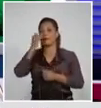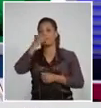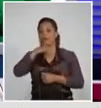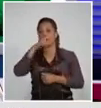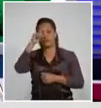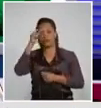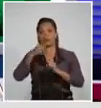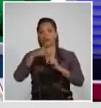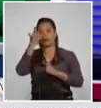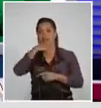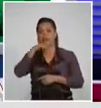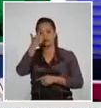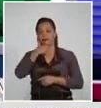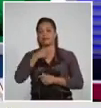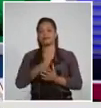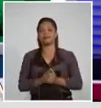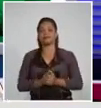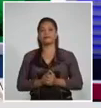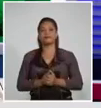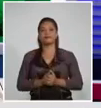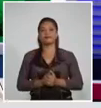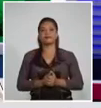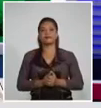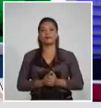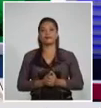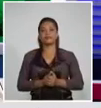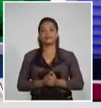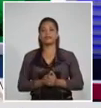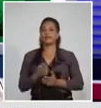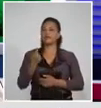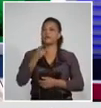crónica. Comenzó los síntomas